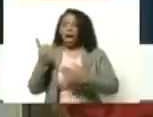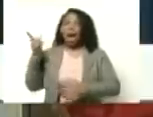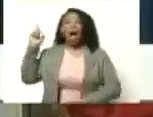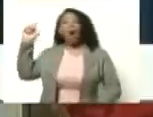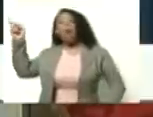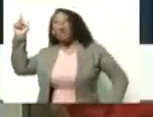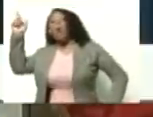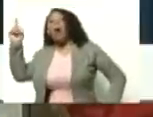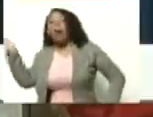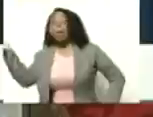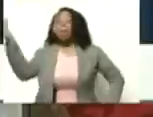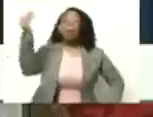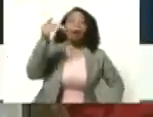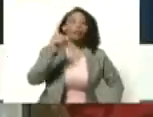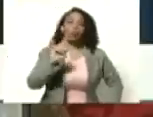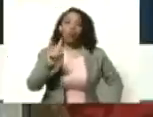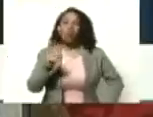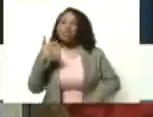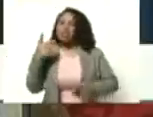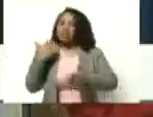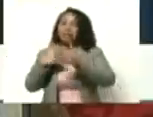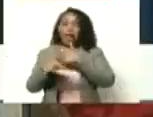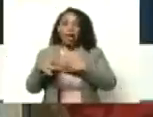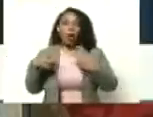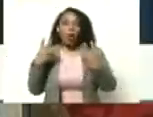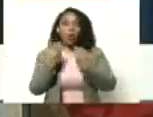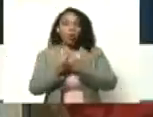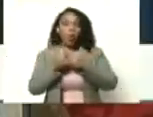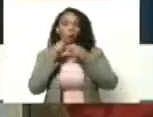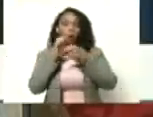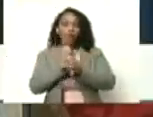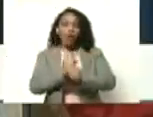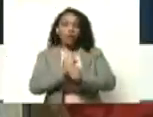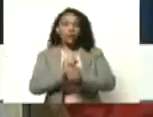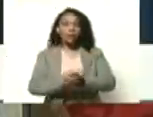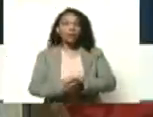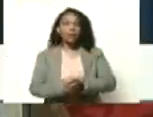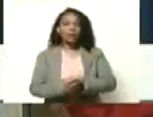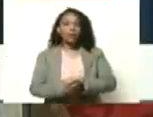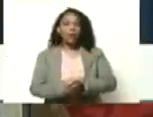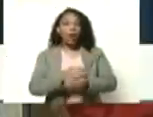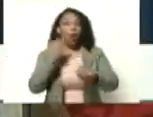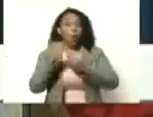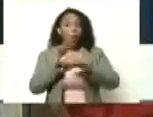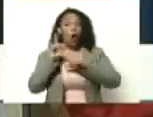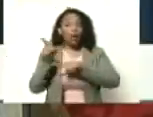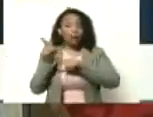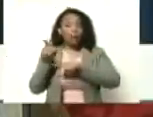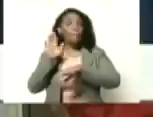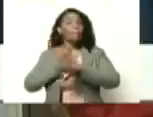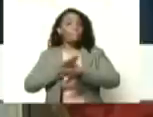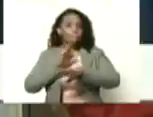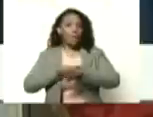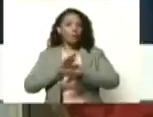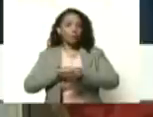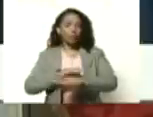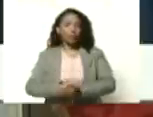tenía que salir con alguien de extrema confianza de él como en efecto así pasó